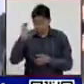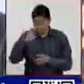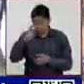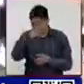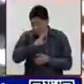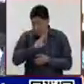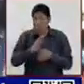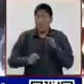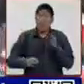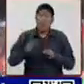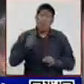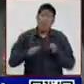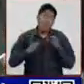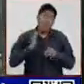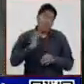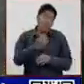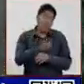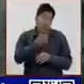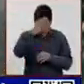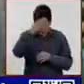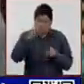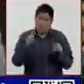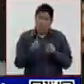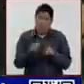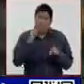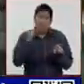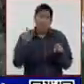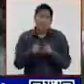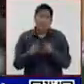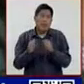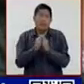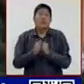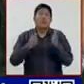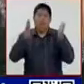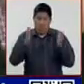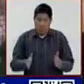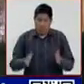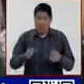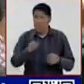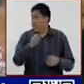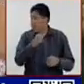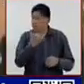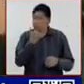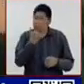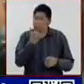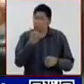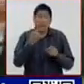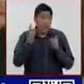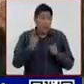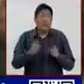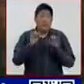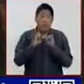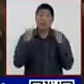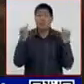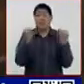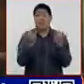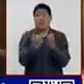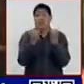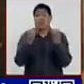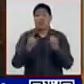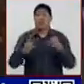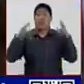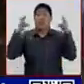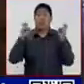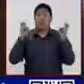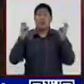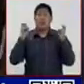buscando justicia para nuestras hermanas, nuestros compañeros que han sido víctimas, y así también como institución que hemos sido